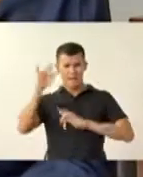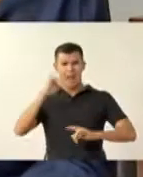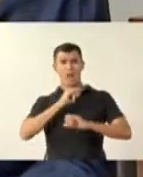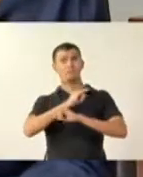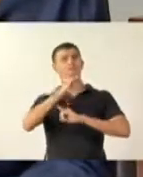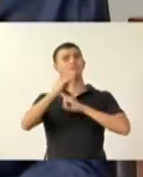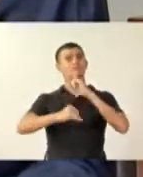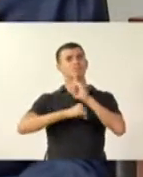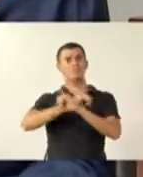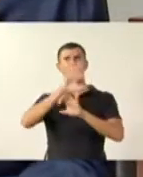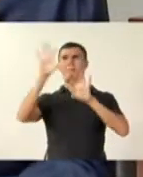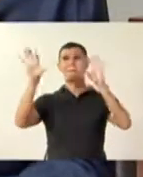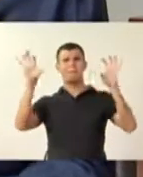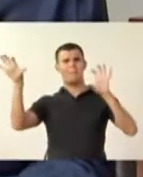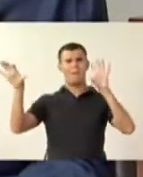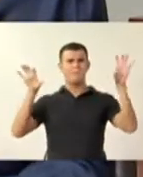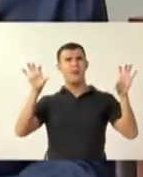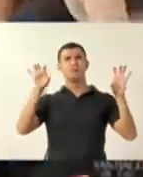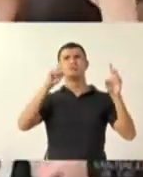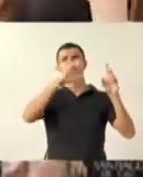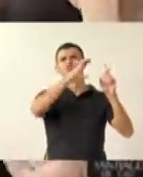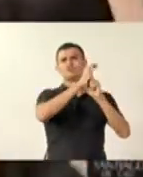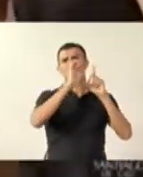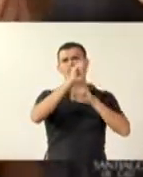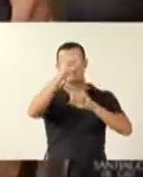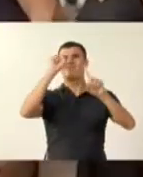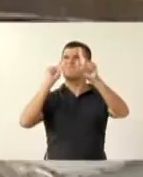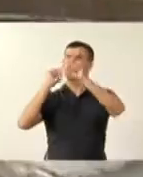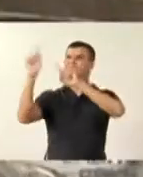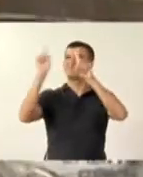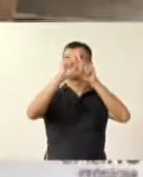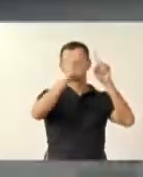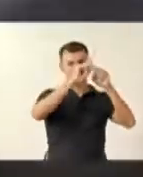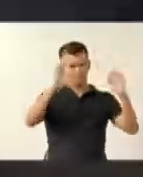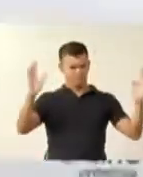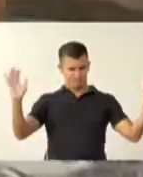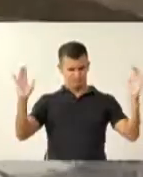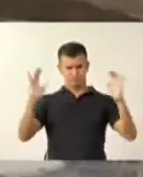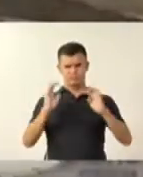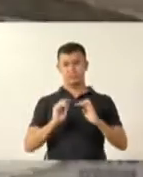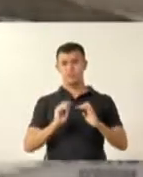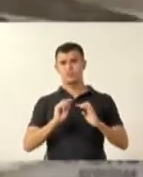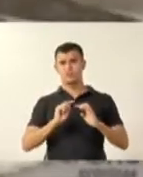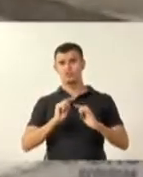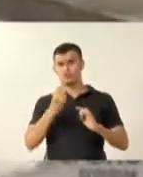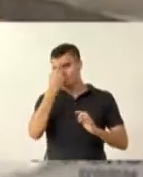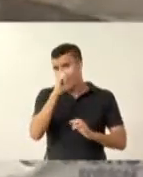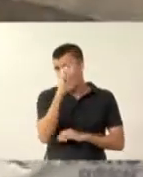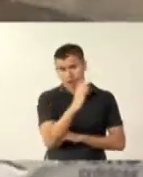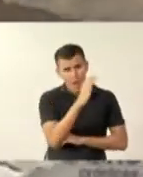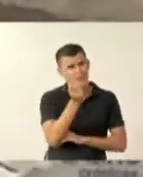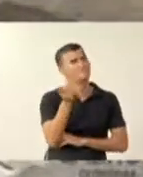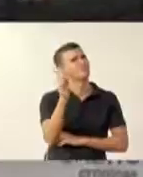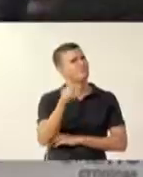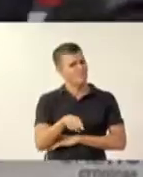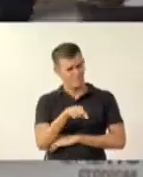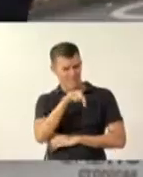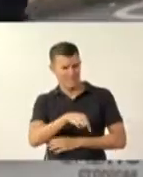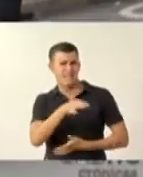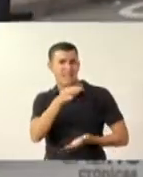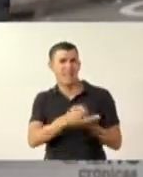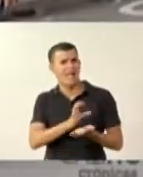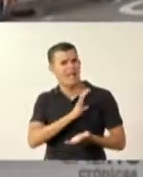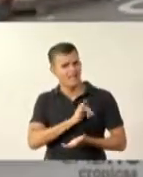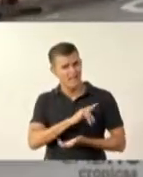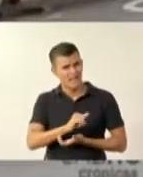ha llegado gente de todas las culturas y de todos los países, no solo del mismo territorio colombiano, y hemos sido receptivos siempre.